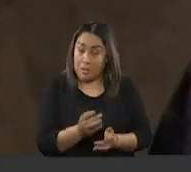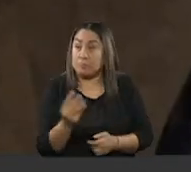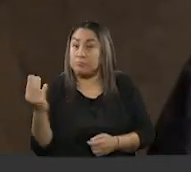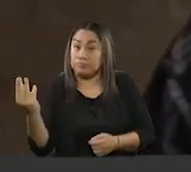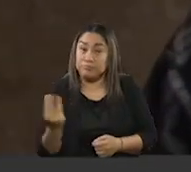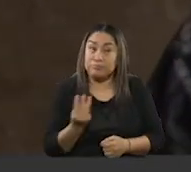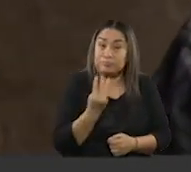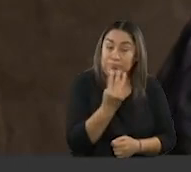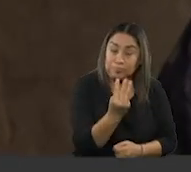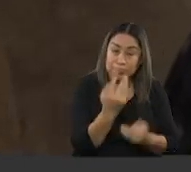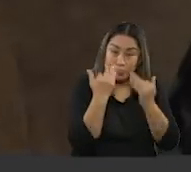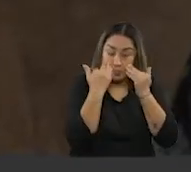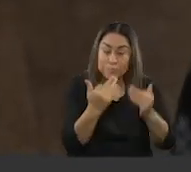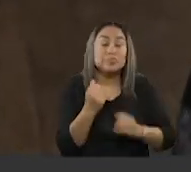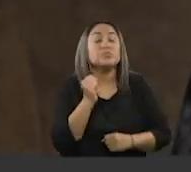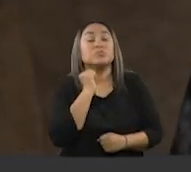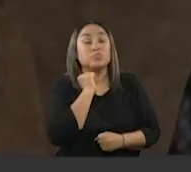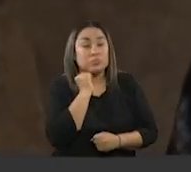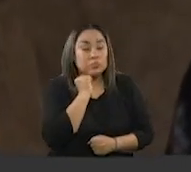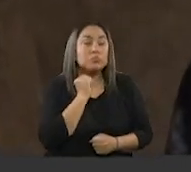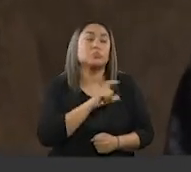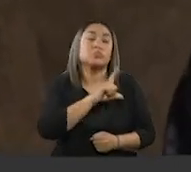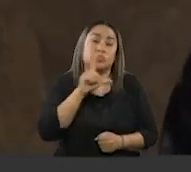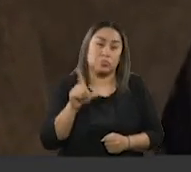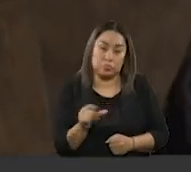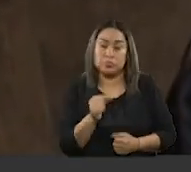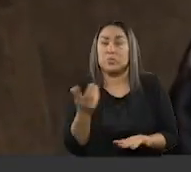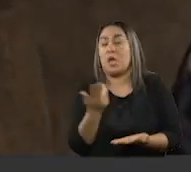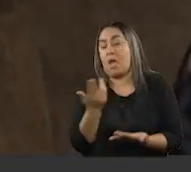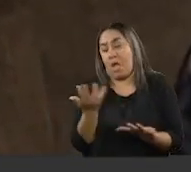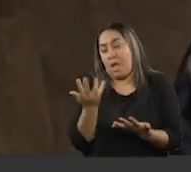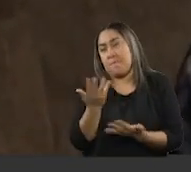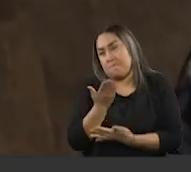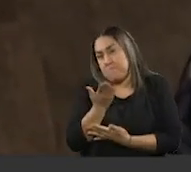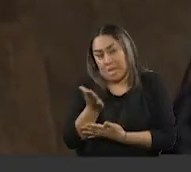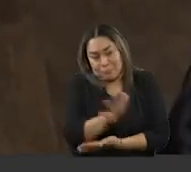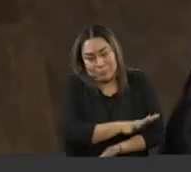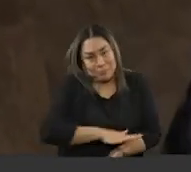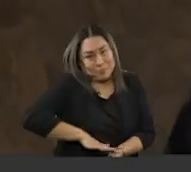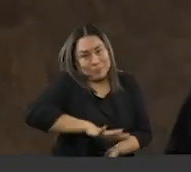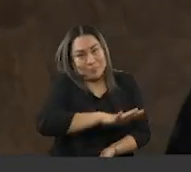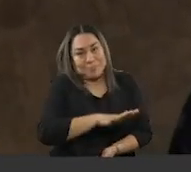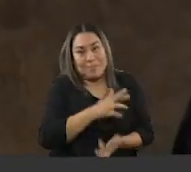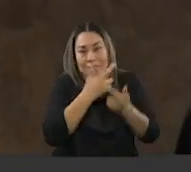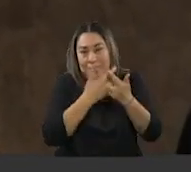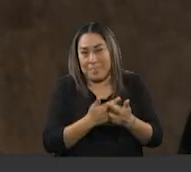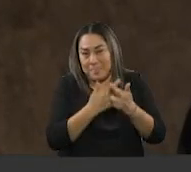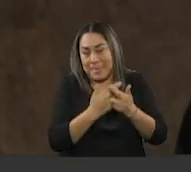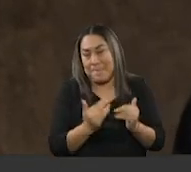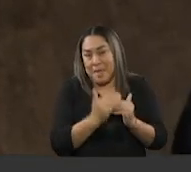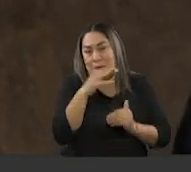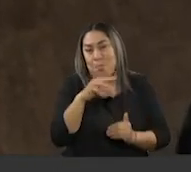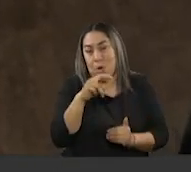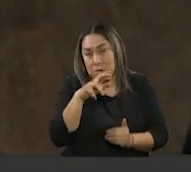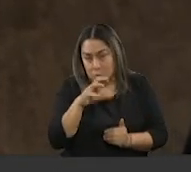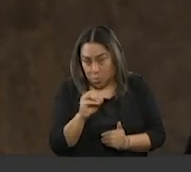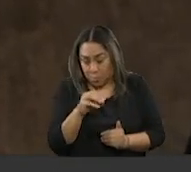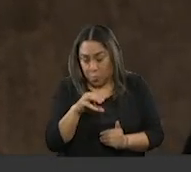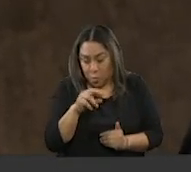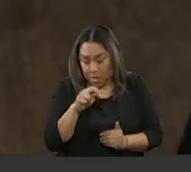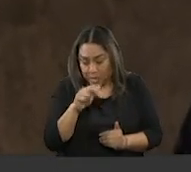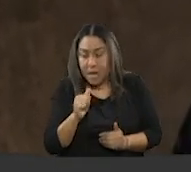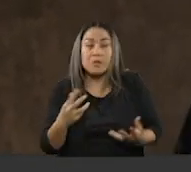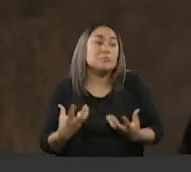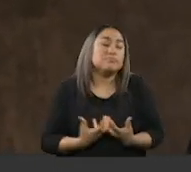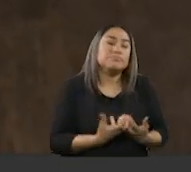Pleno, vamos a pedir como grupo parlamentario mayoritario un receso para irnos a platicar como